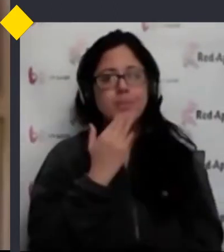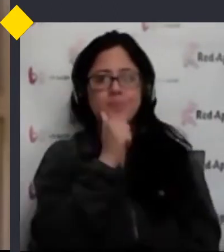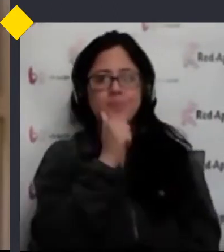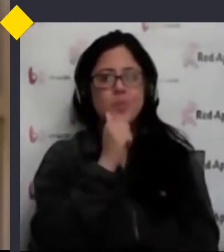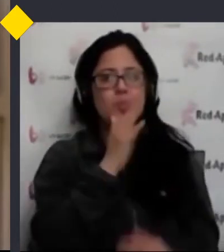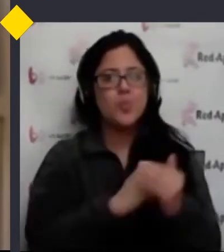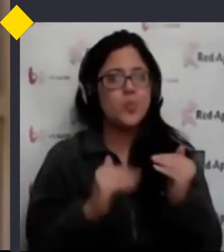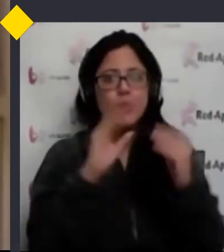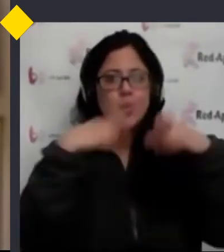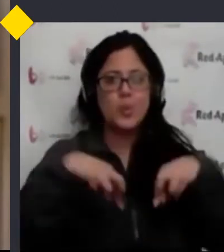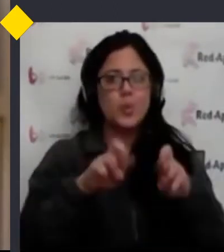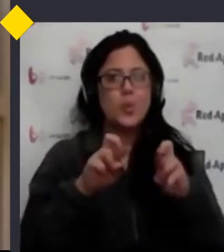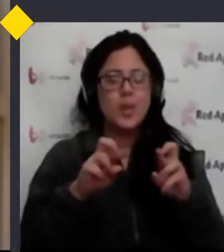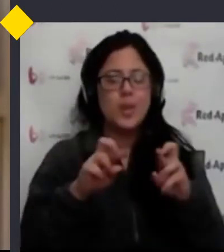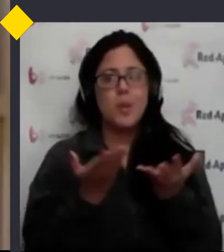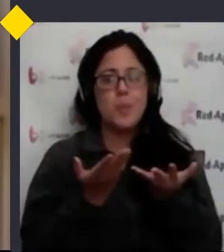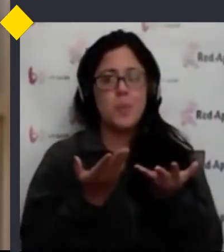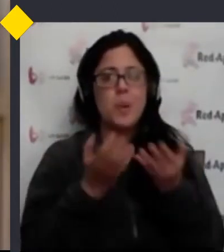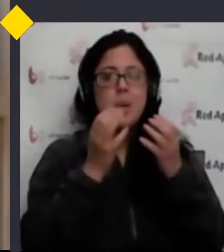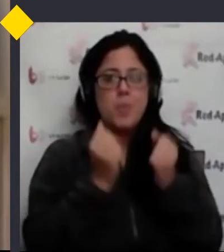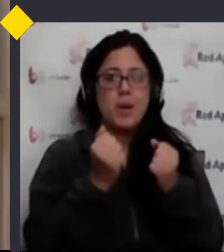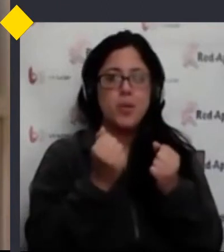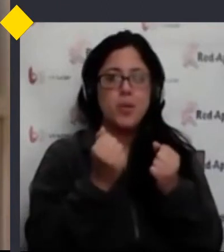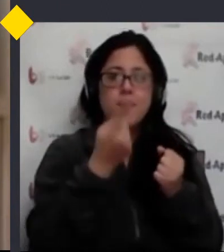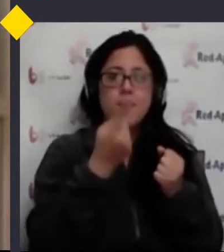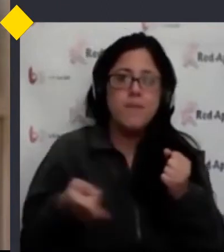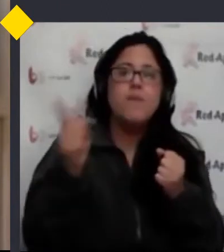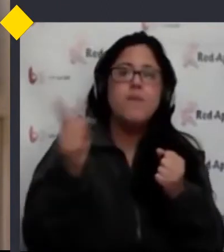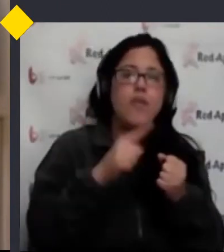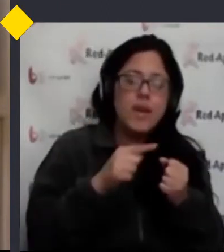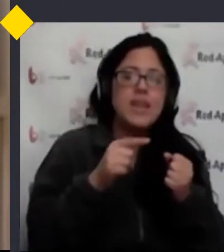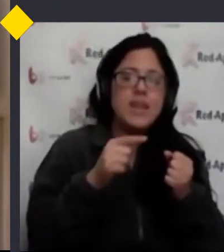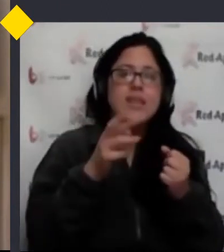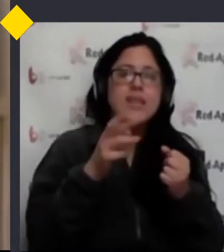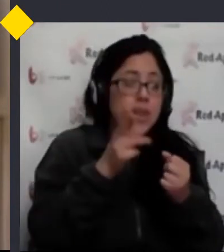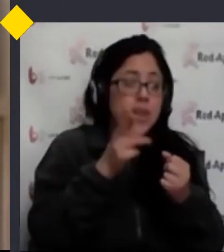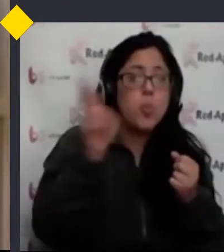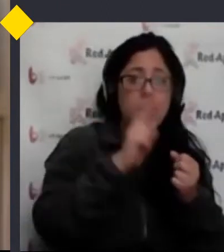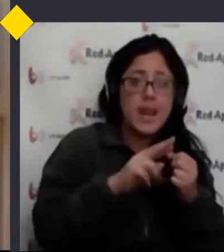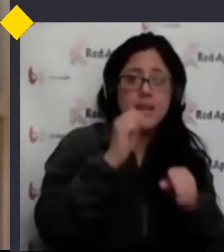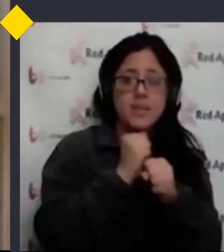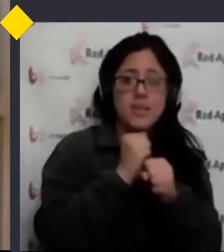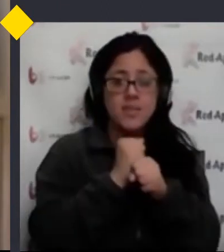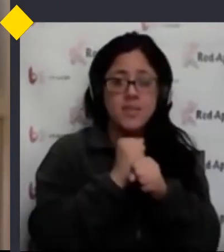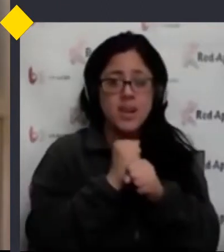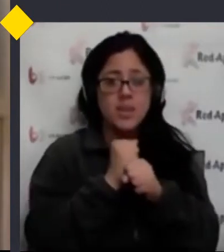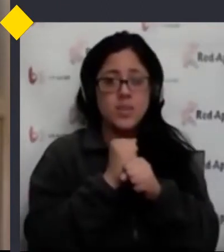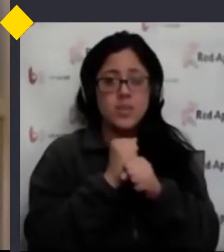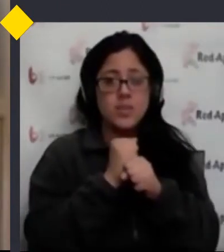posibilidades para reinsertarse y para recuperar esos puestos de trabajo, porque las áreas que van a